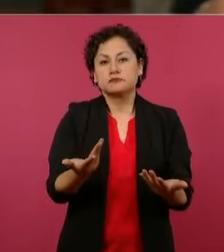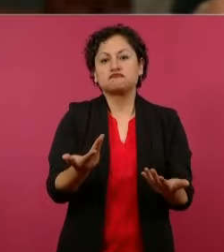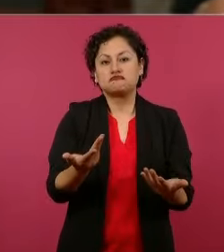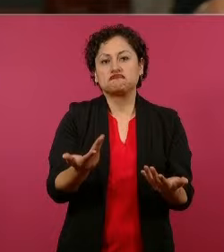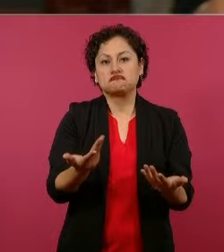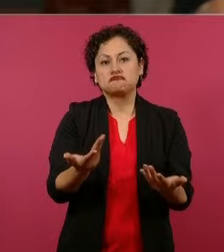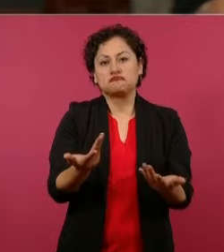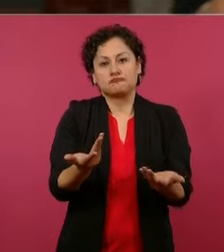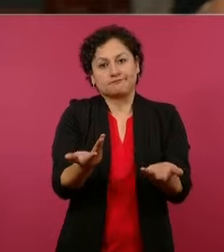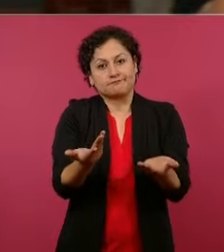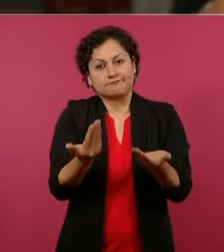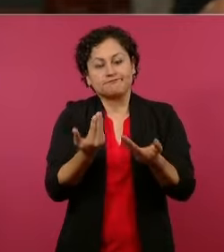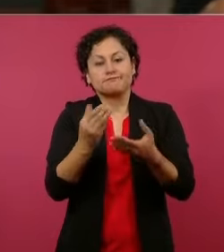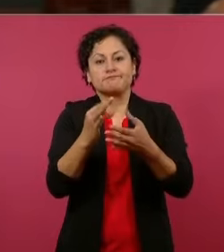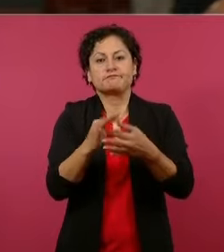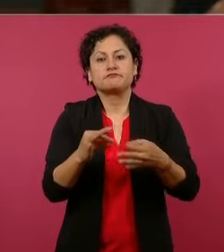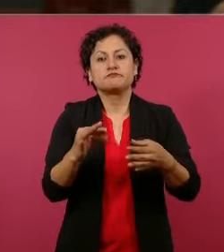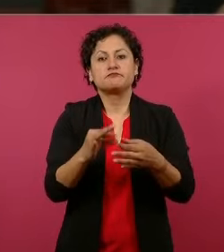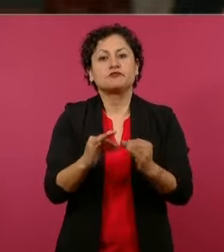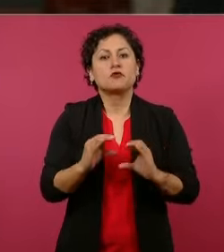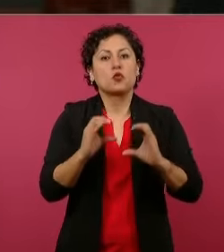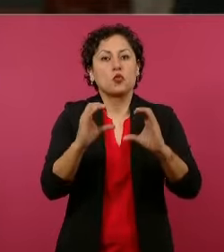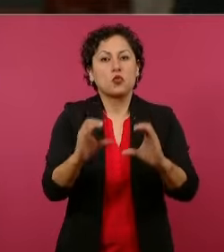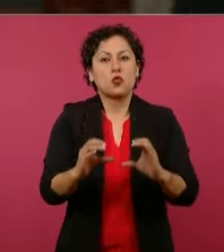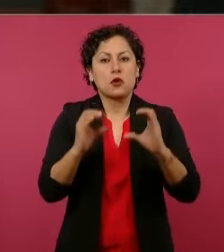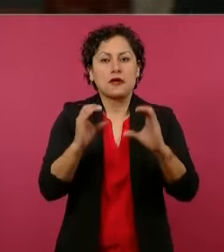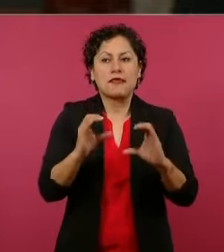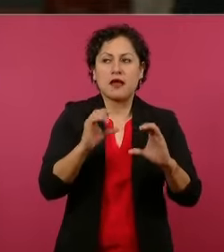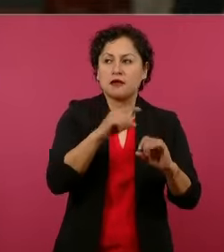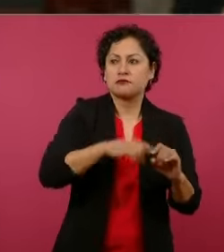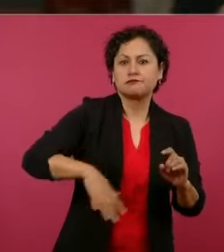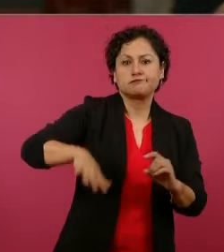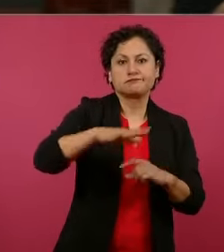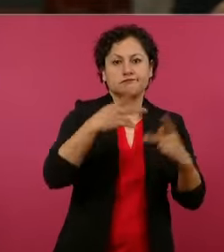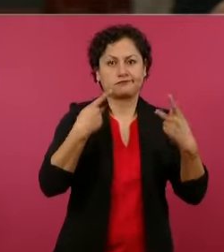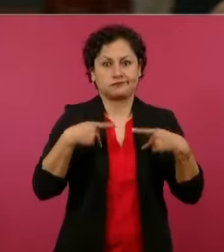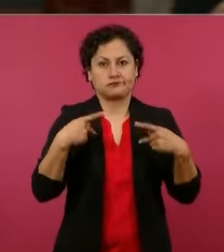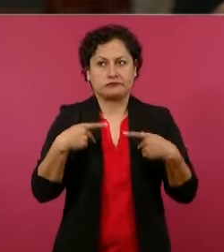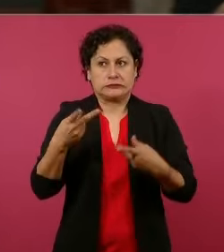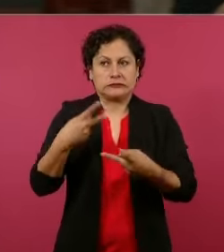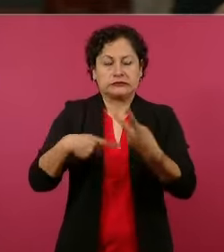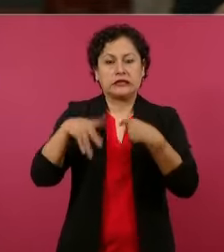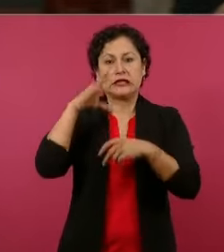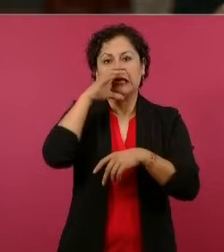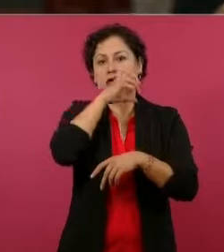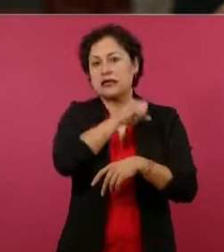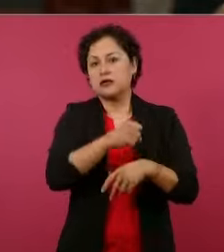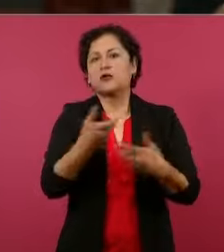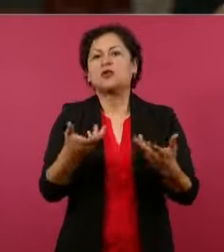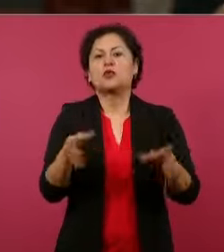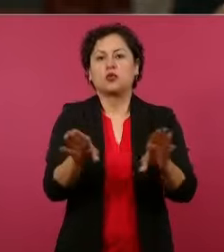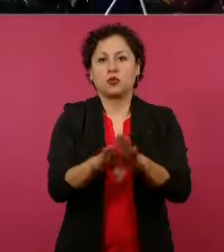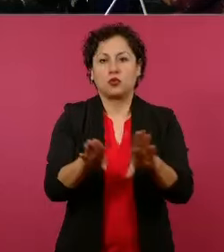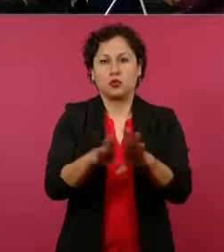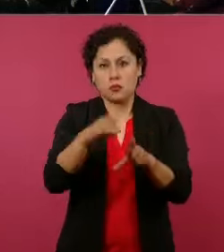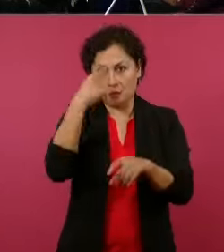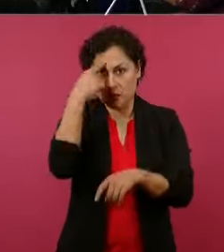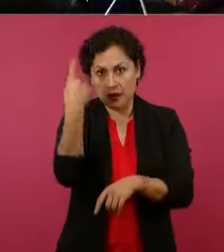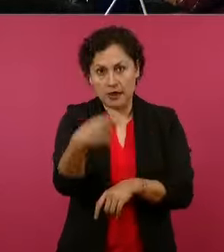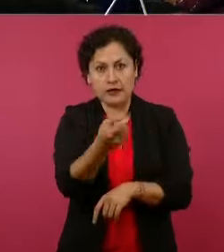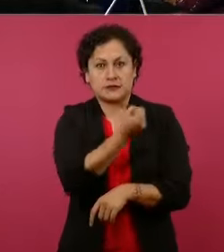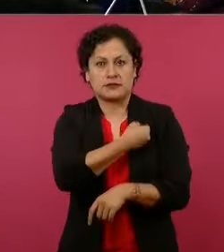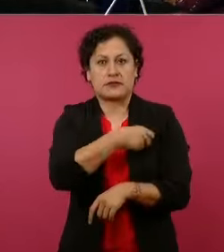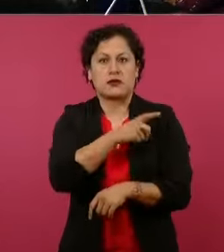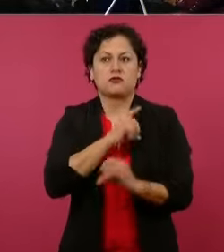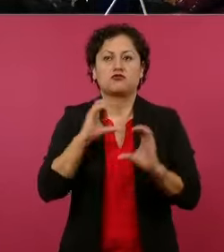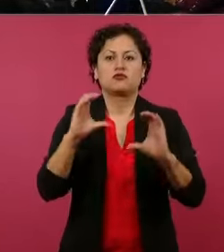para para que prevenir a la gente con esta ola de calor y no se merme su salud si ustedes